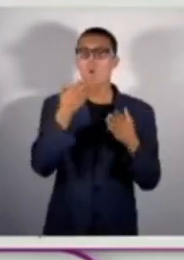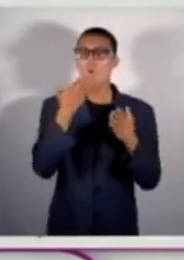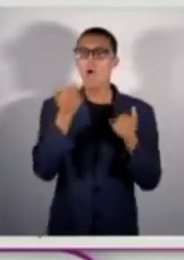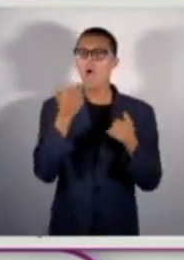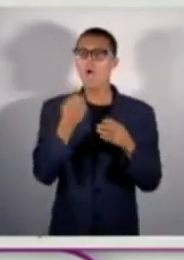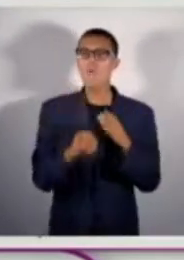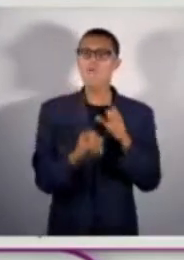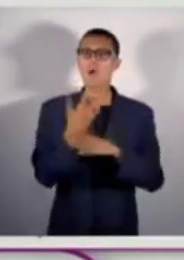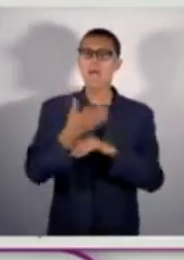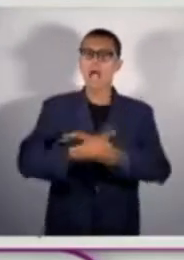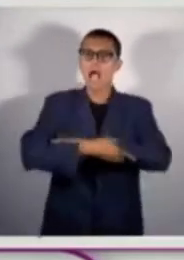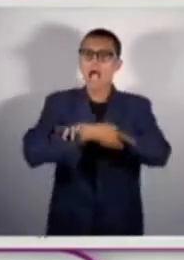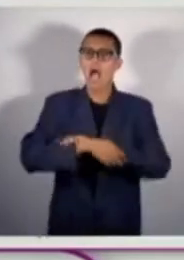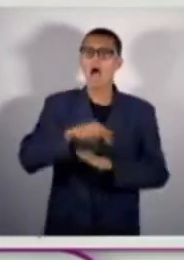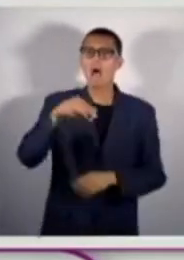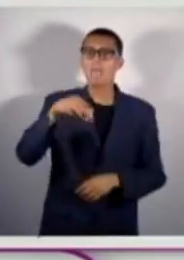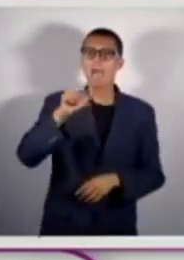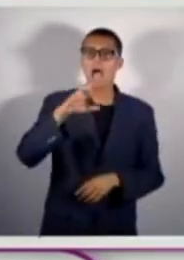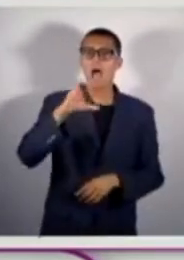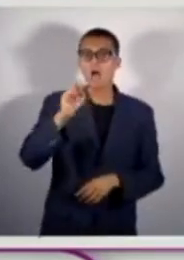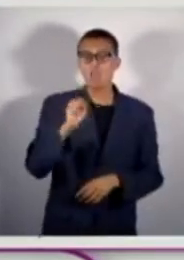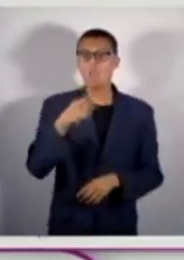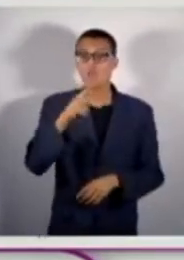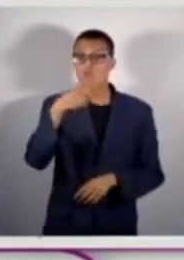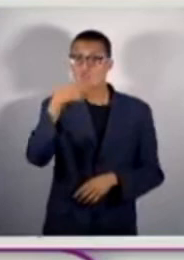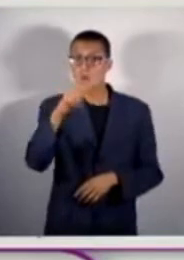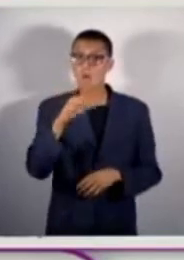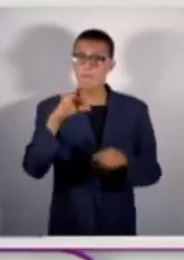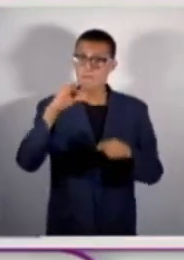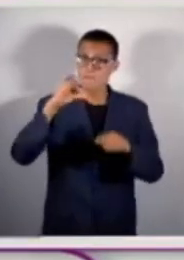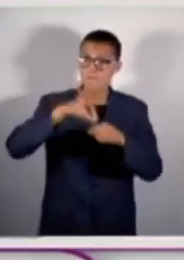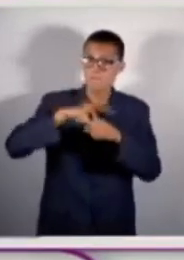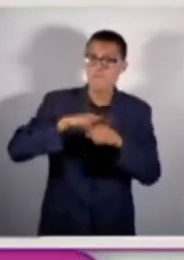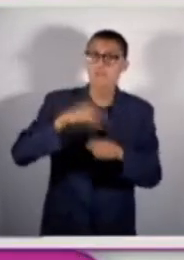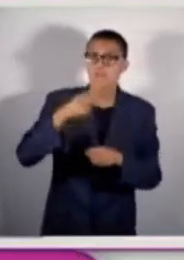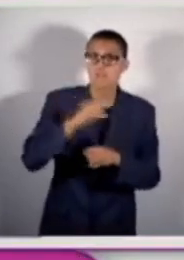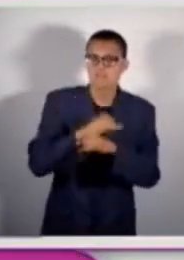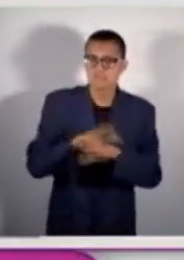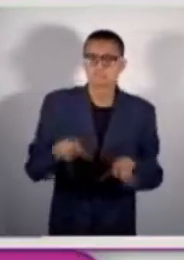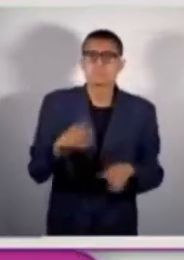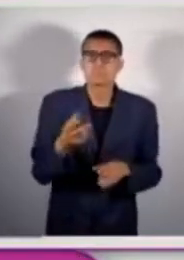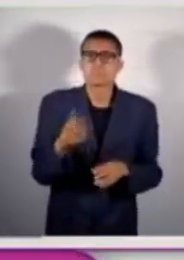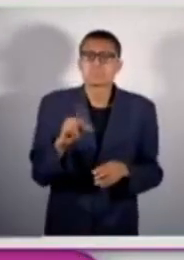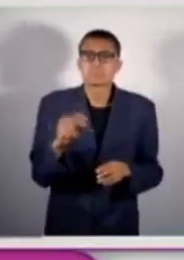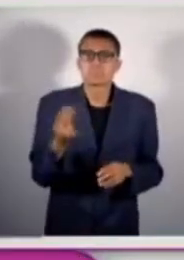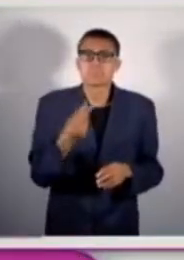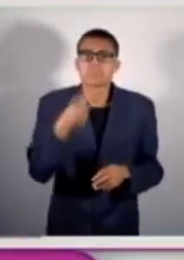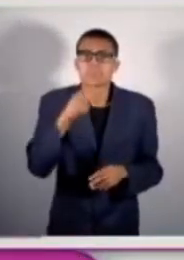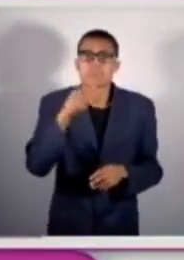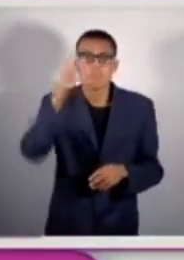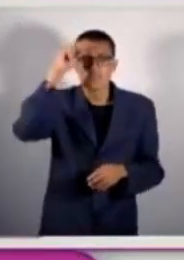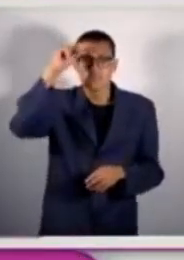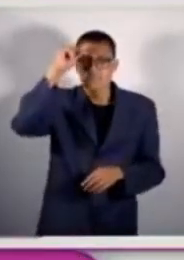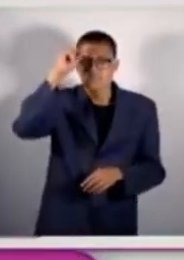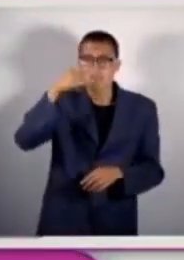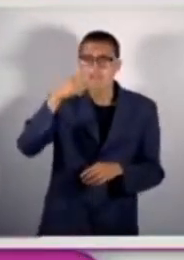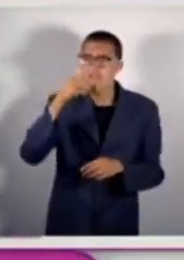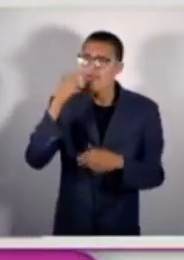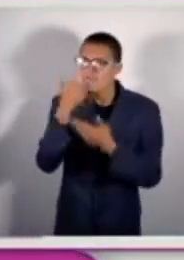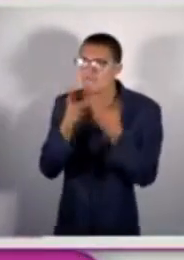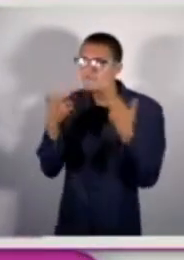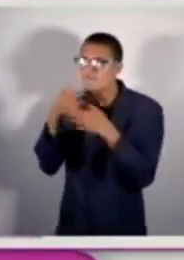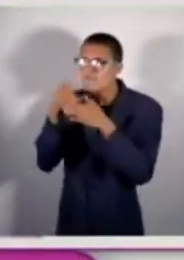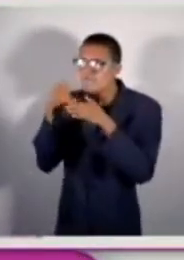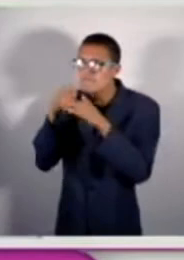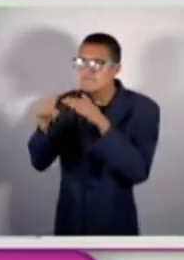de Nueva Alianza ni de Marcos Vaquero. Pero como eres un votante informado, esto no debería ser impedimento para que con tu análisis desde allá de